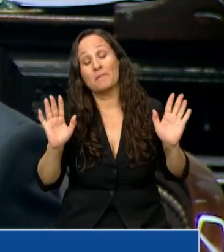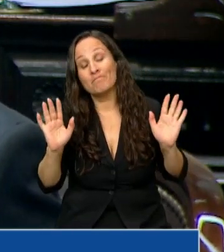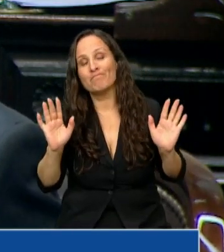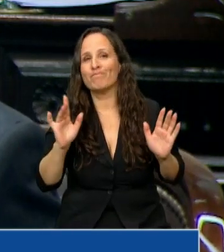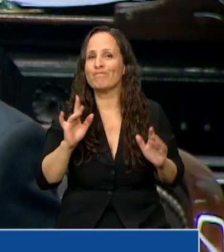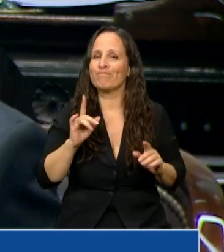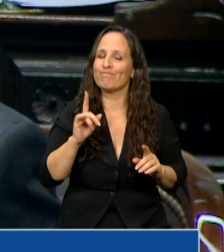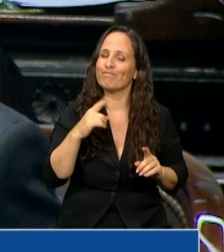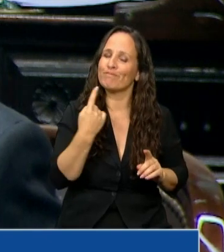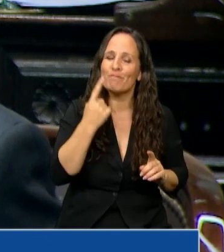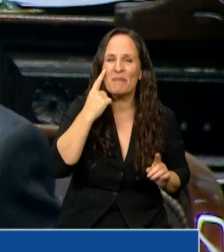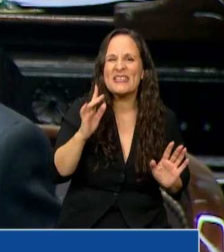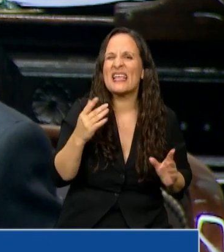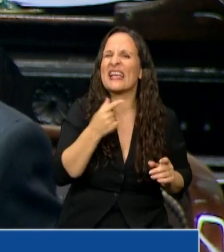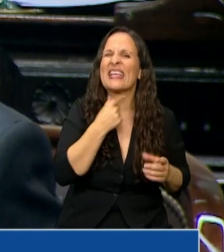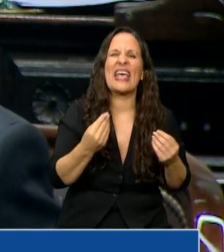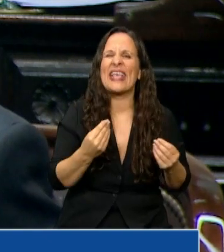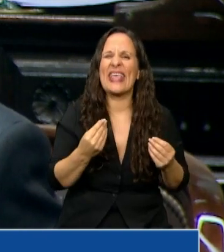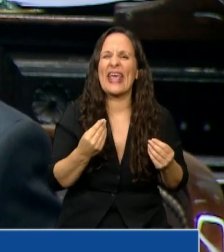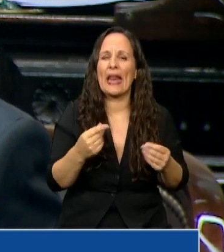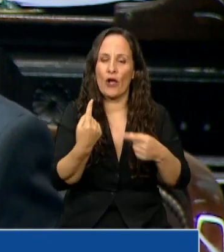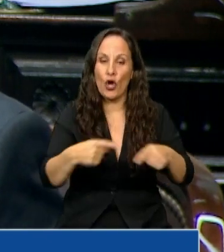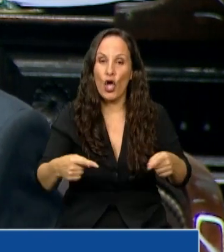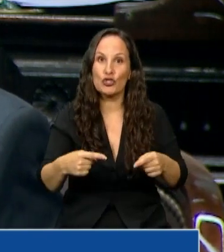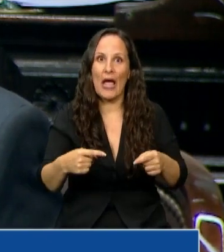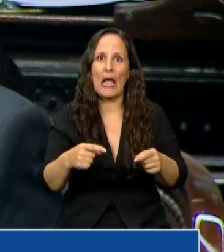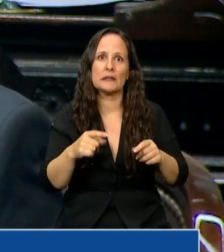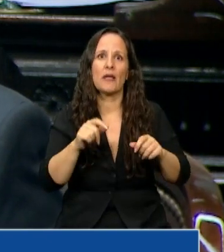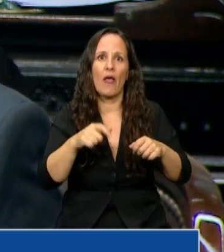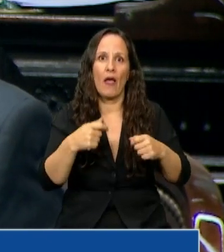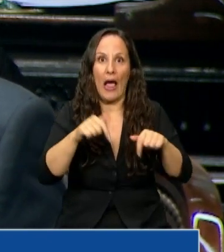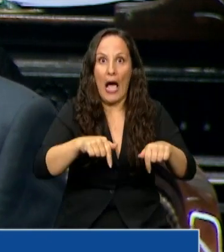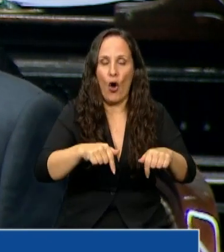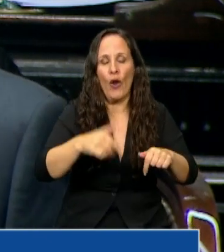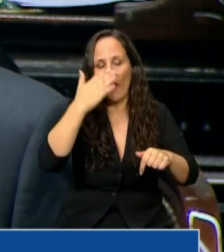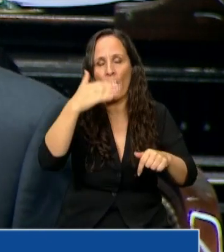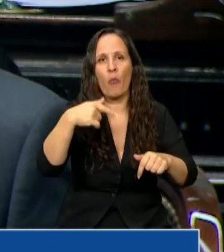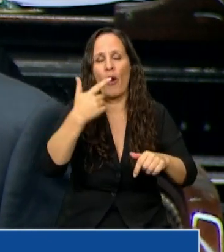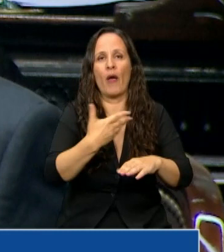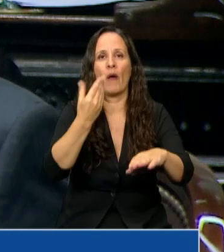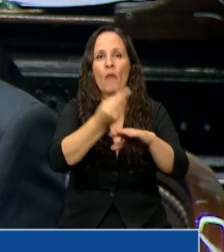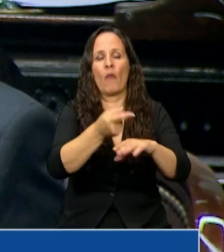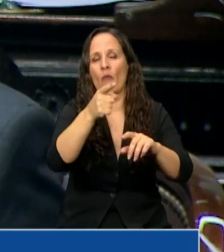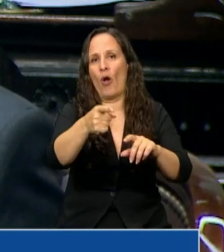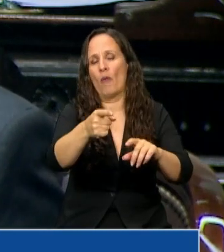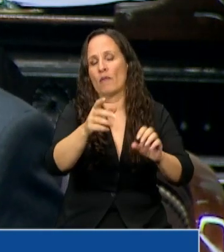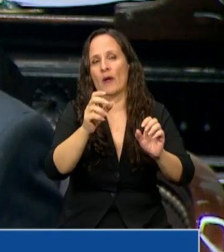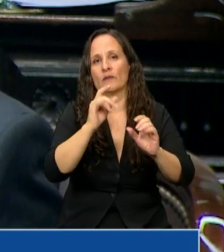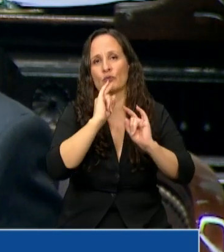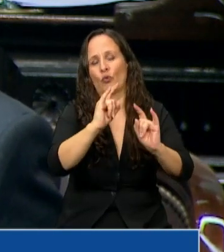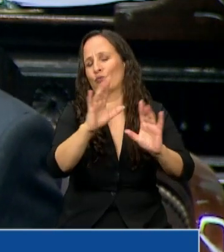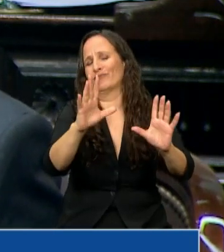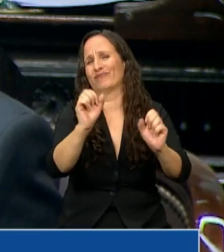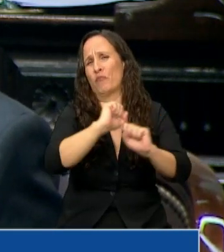quieren es montar una bomba que le explote al que viene. Y probablemente, de hecho, esto puede